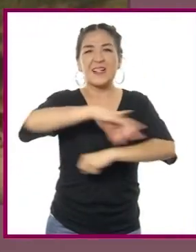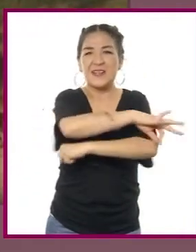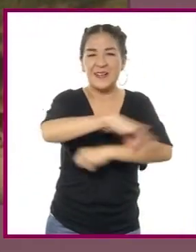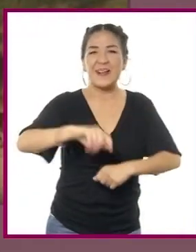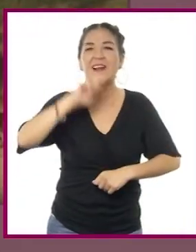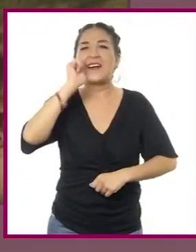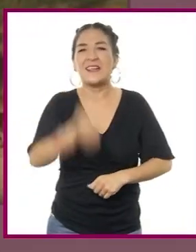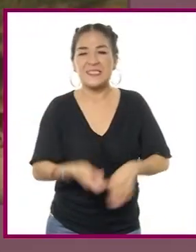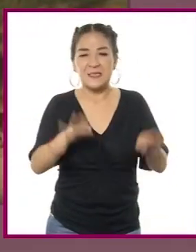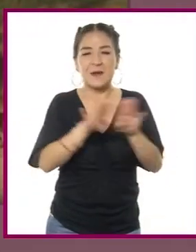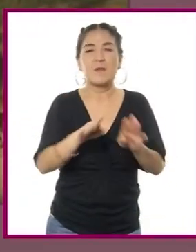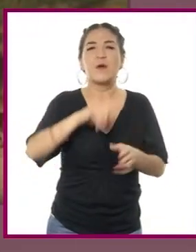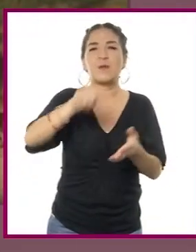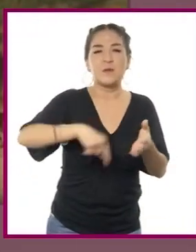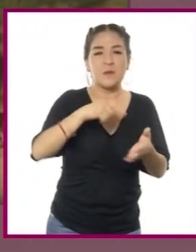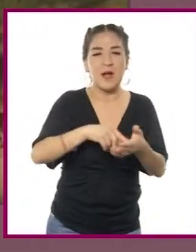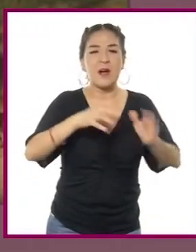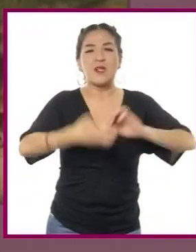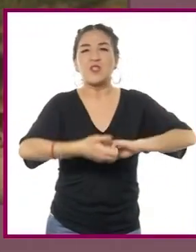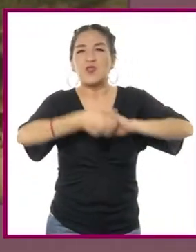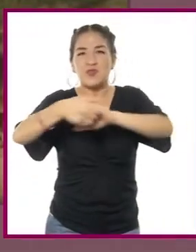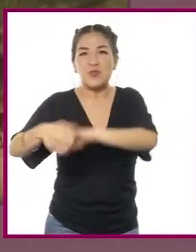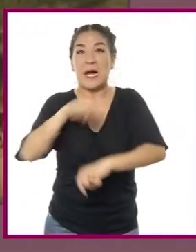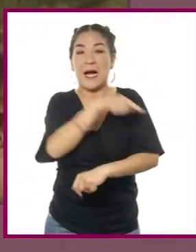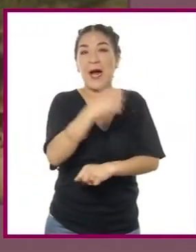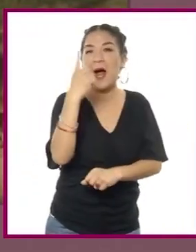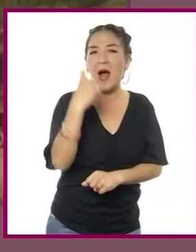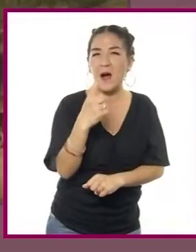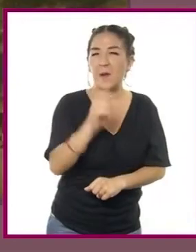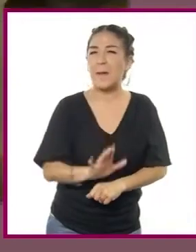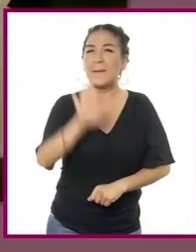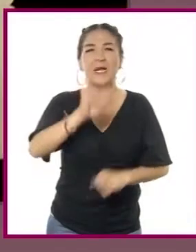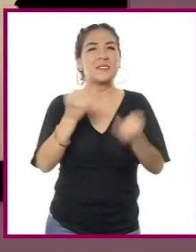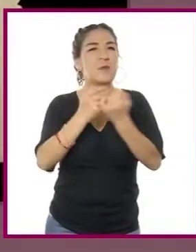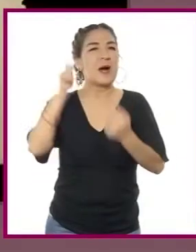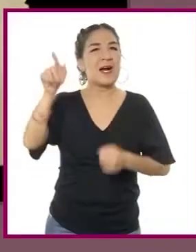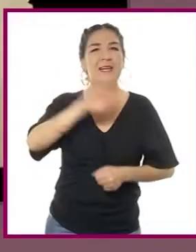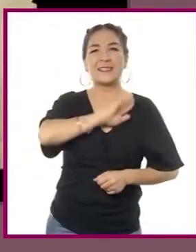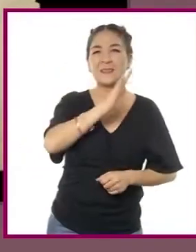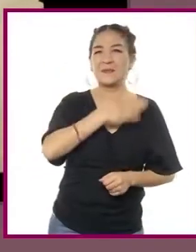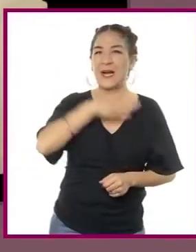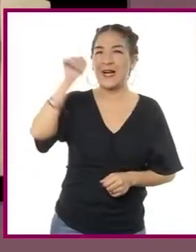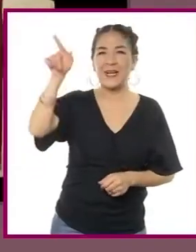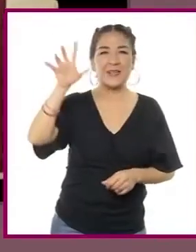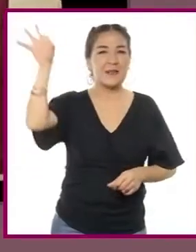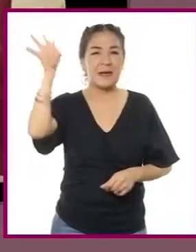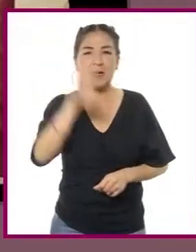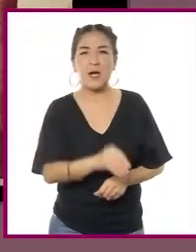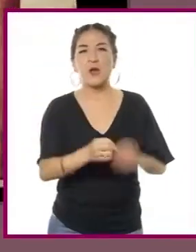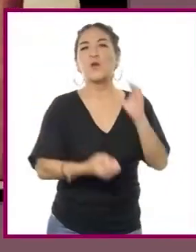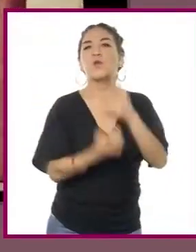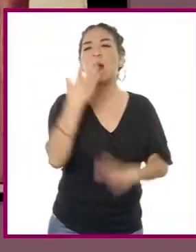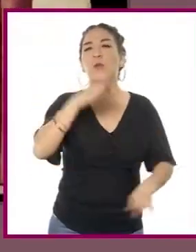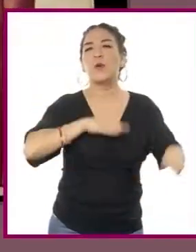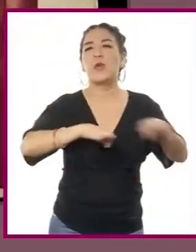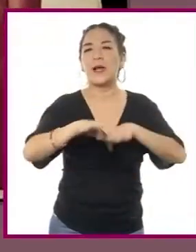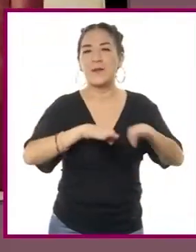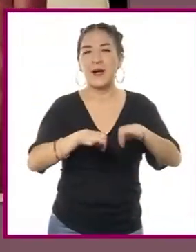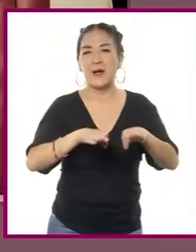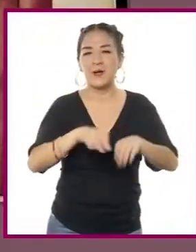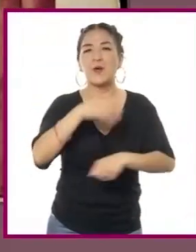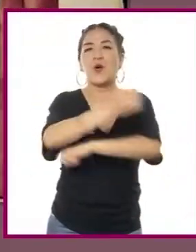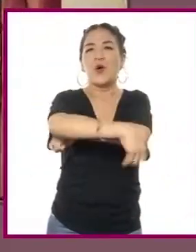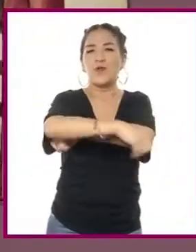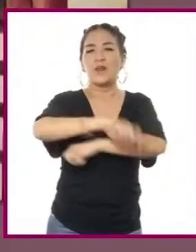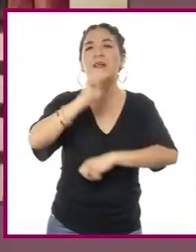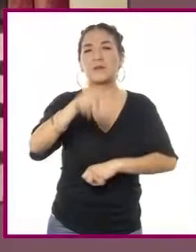edificios que albergaban los molinos movidos por agua, semejantes a los españoles, y se incorporó un nuevo oficio, el del